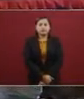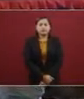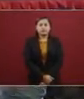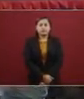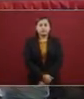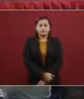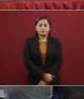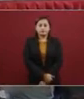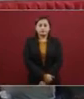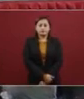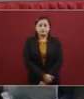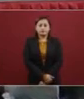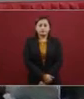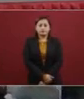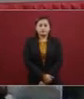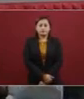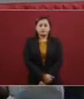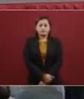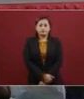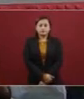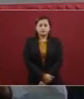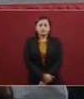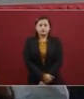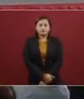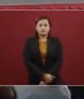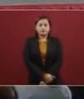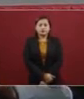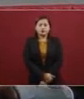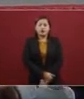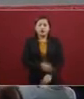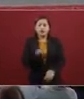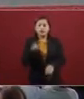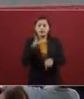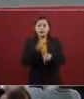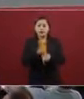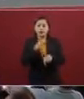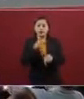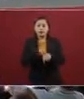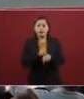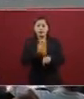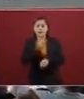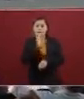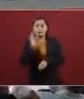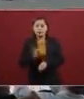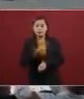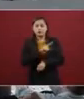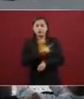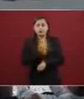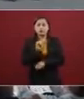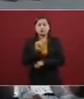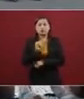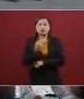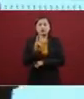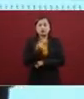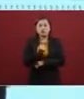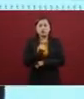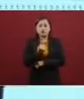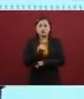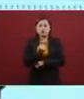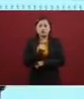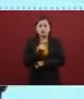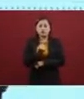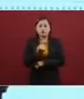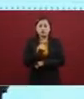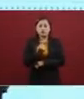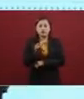otras instancias como las fiscalías en los estados proporcionan al secretariado de Seguridad que le encabeza. Esto quiere decir que seguimos instalados en